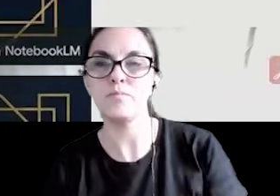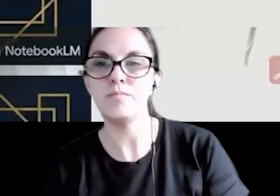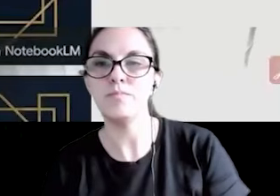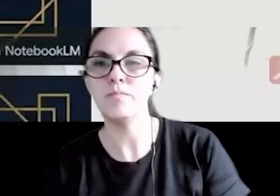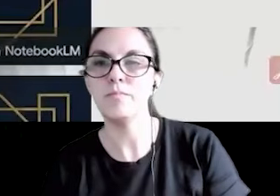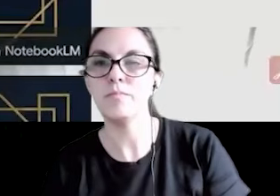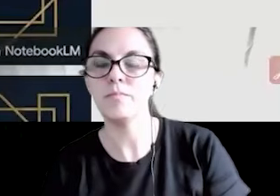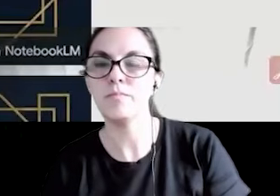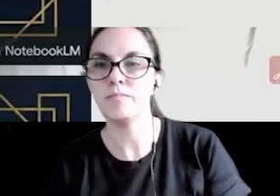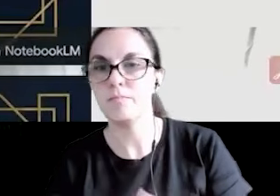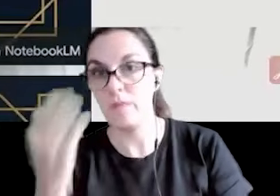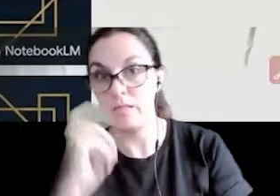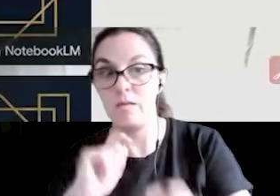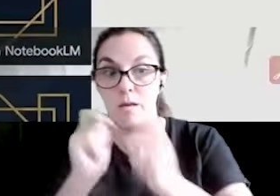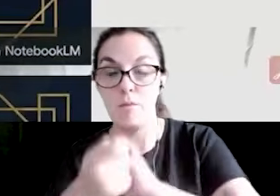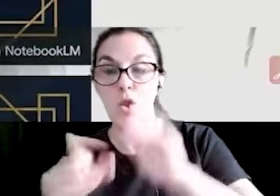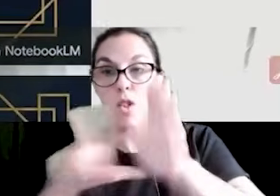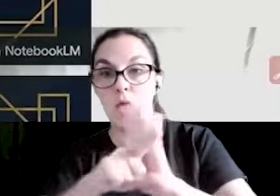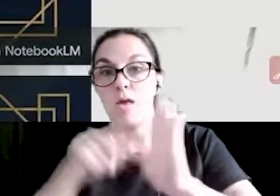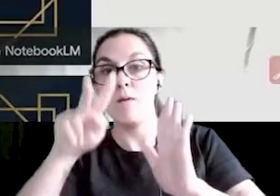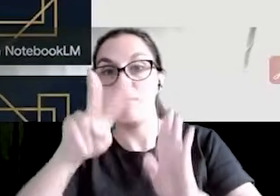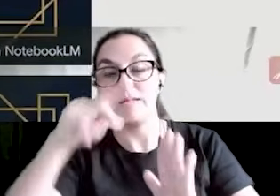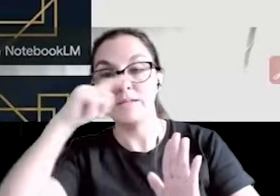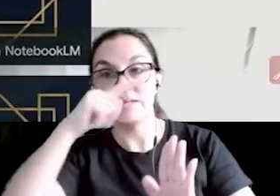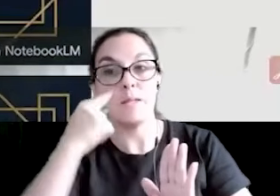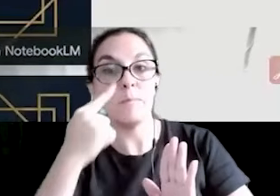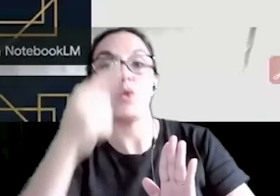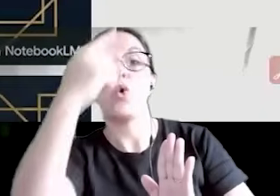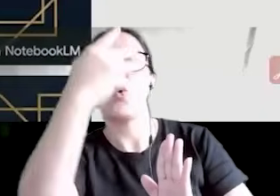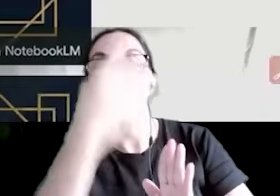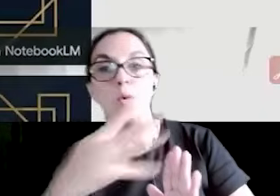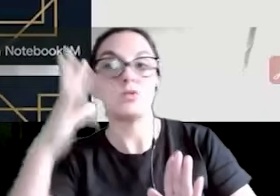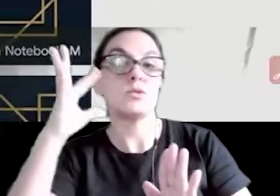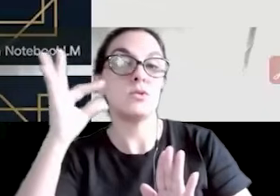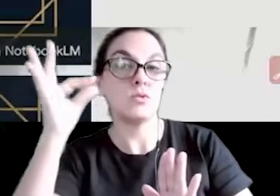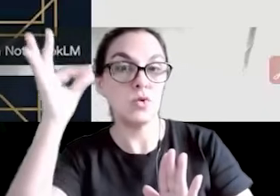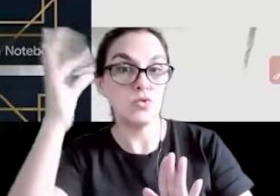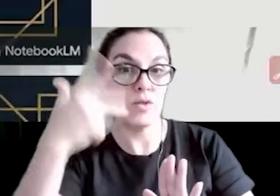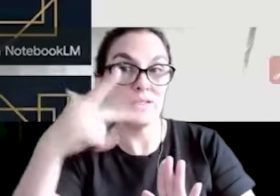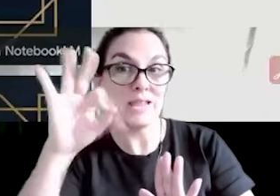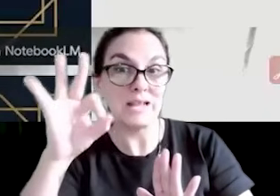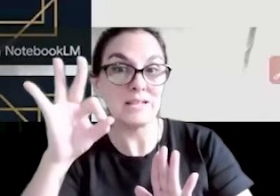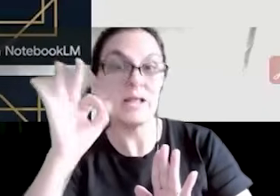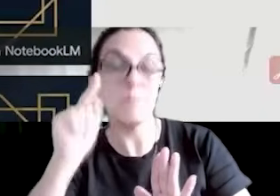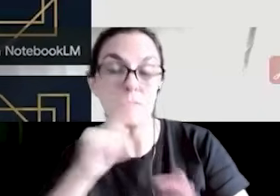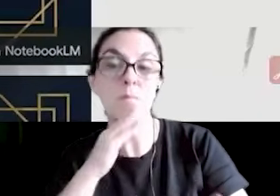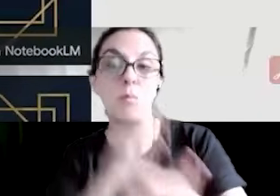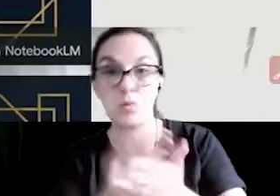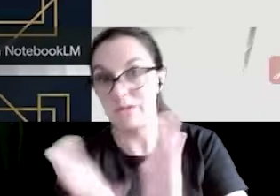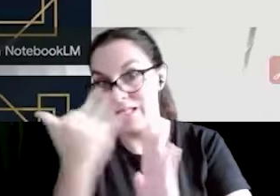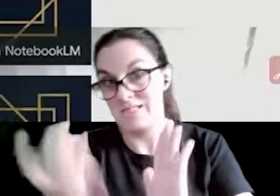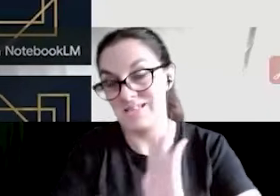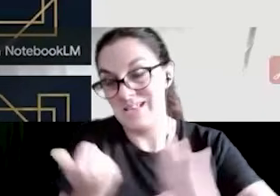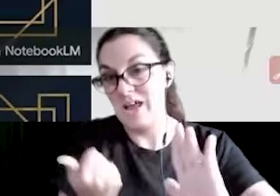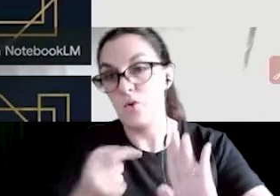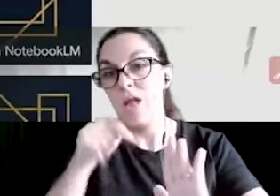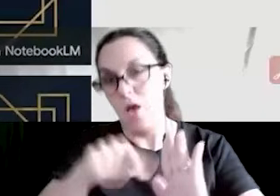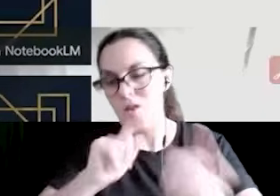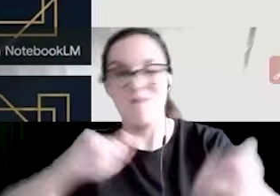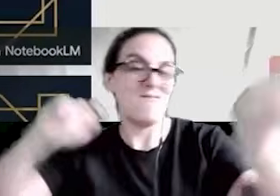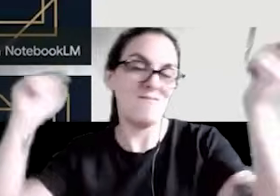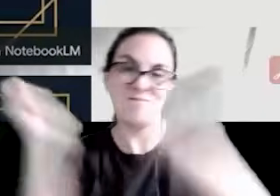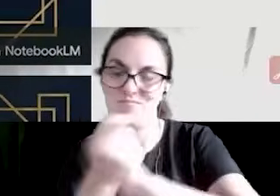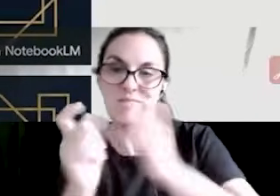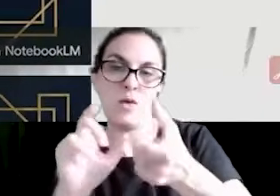fue modificada en lo que es la ley 27430, la reforma tributaria, y se había eliminado la multa y quedó solamente la sanción de clausura, al día de hoy se ha actualizado